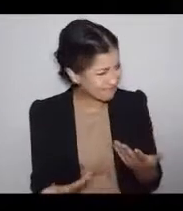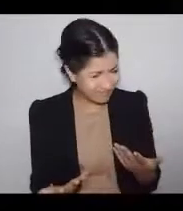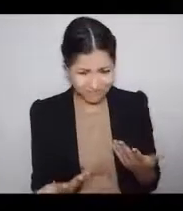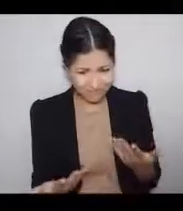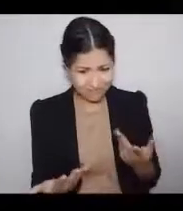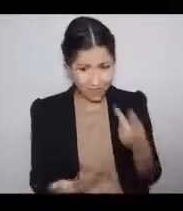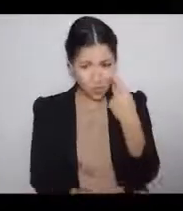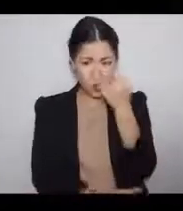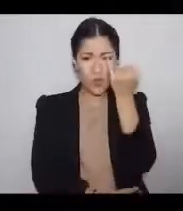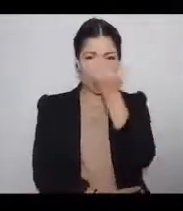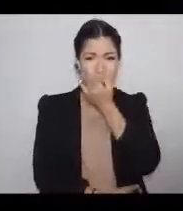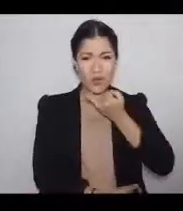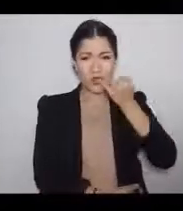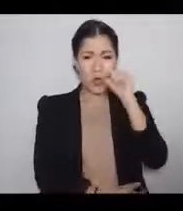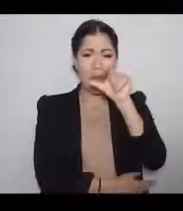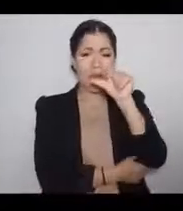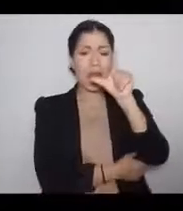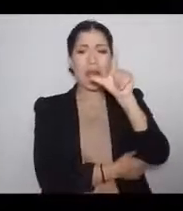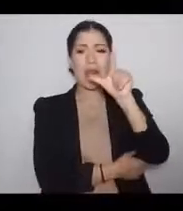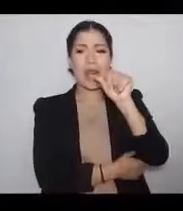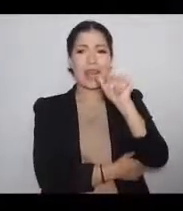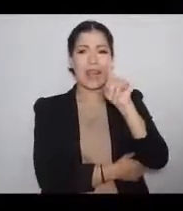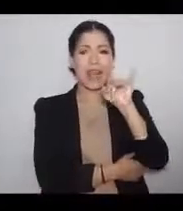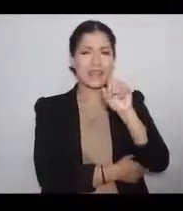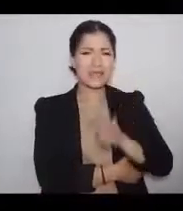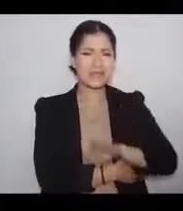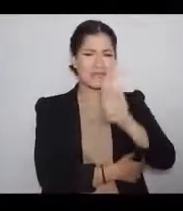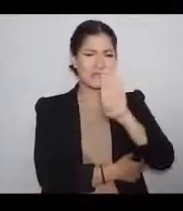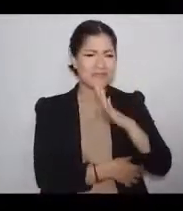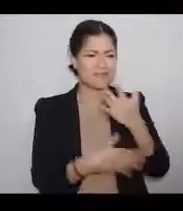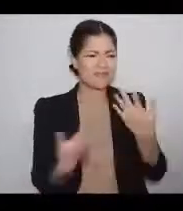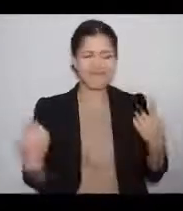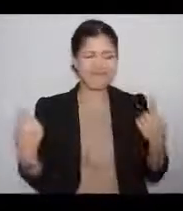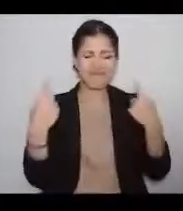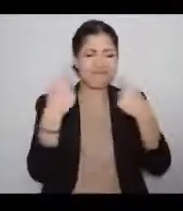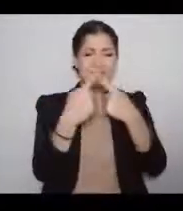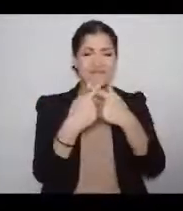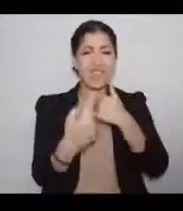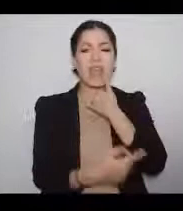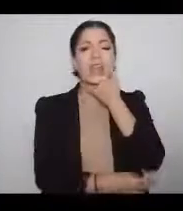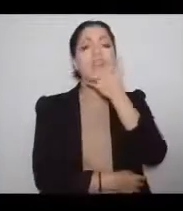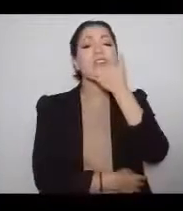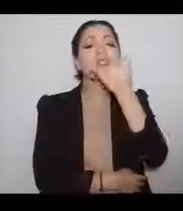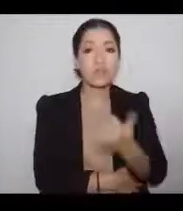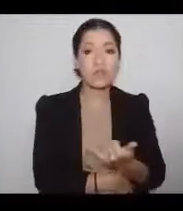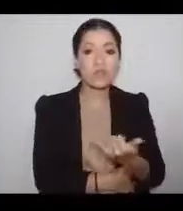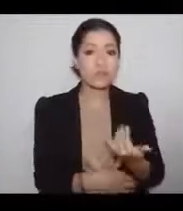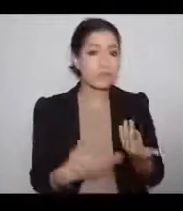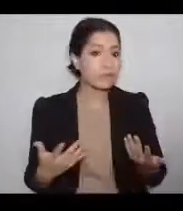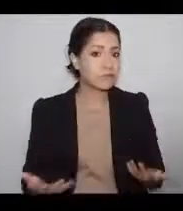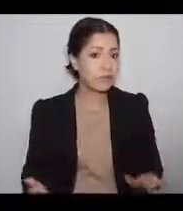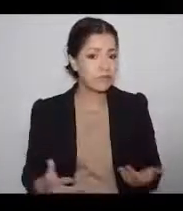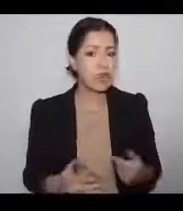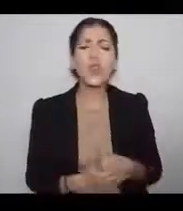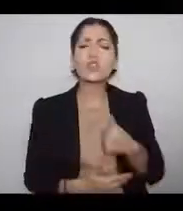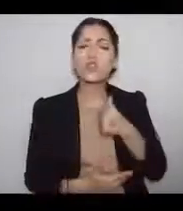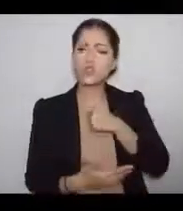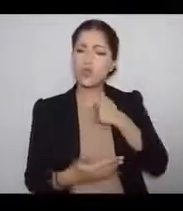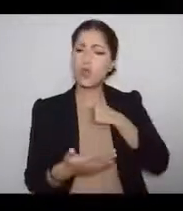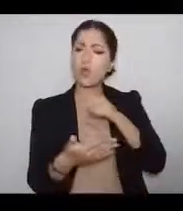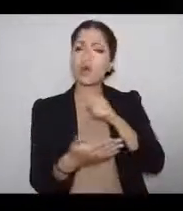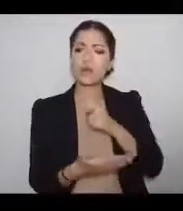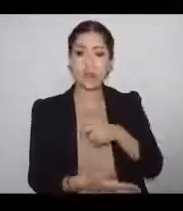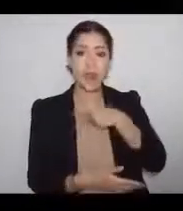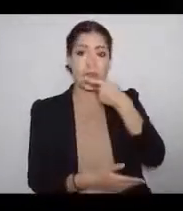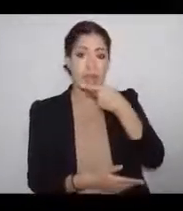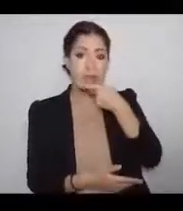Hablas un latín de párroco. No se le puede confiar el alma a los tutelares. Escribo mejor de lo